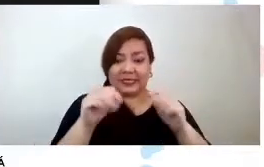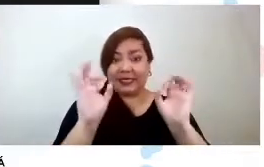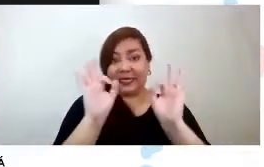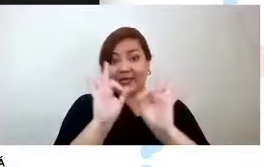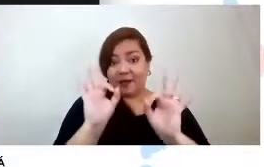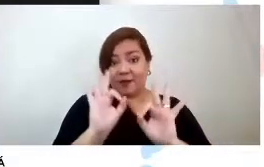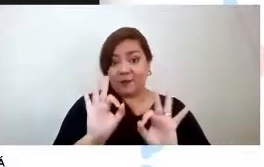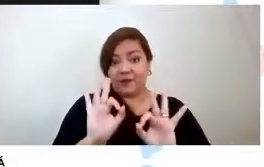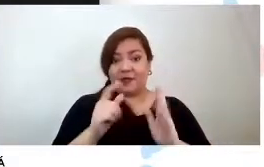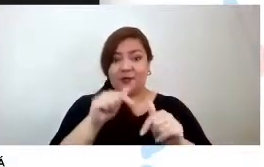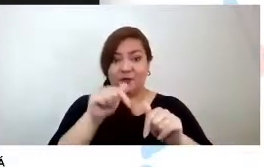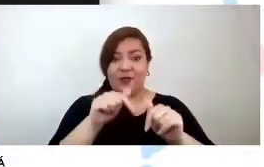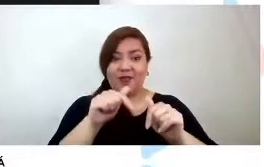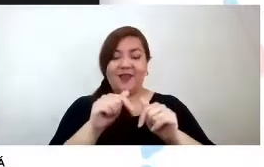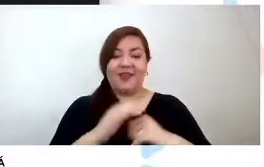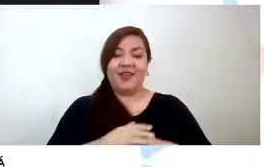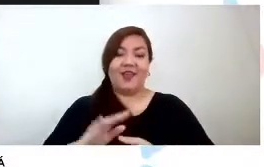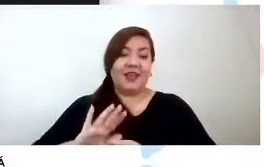esta feria